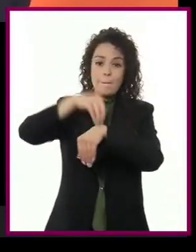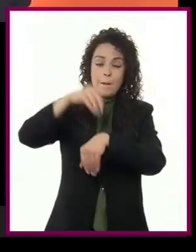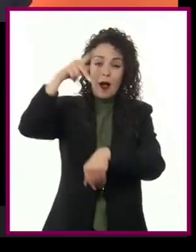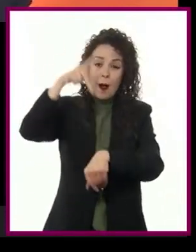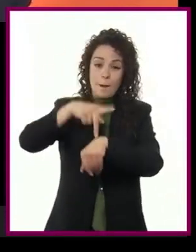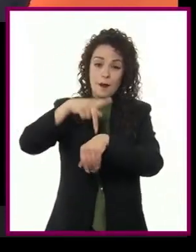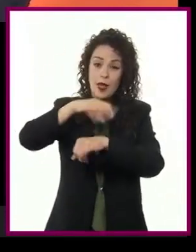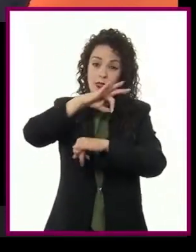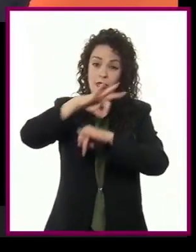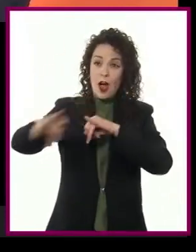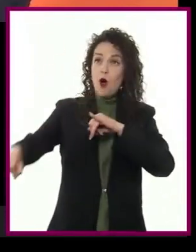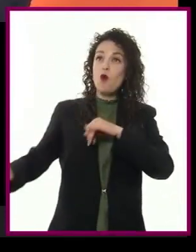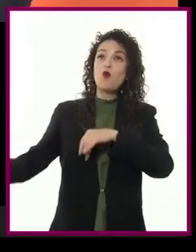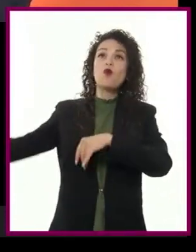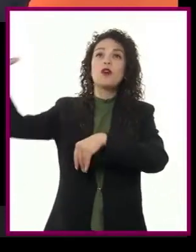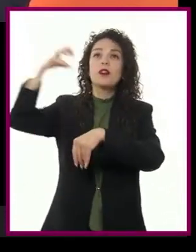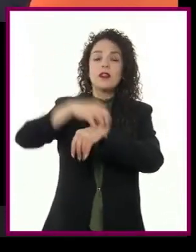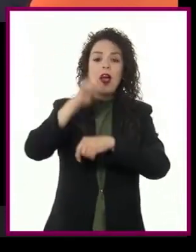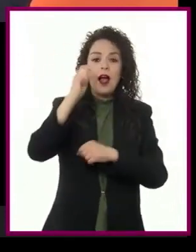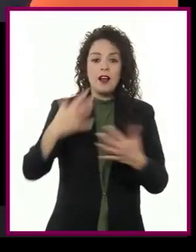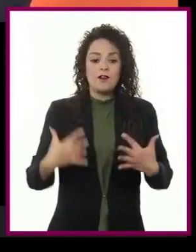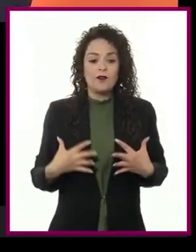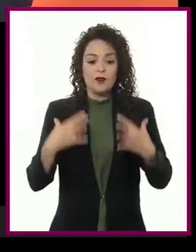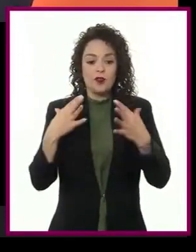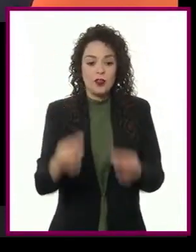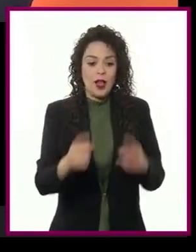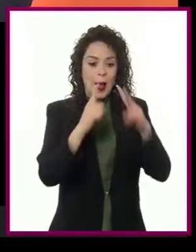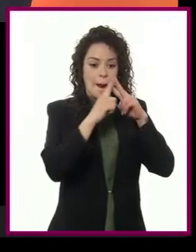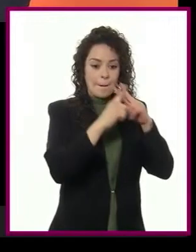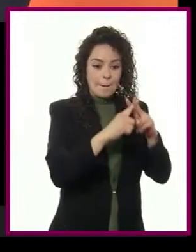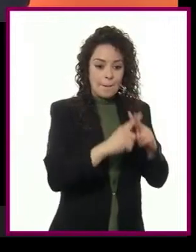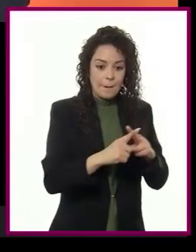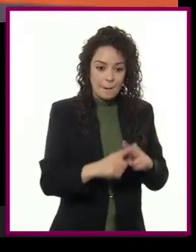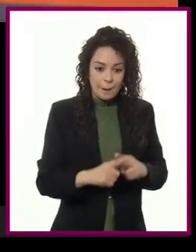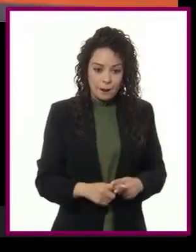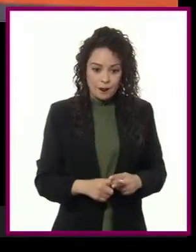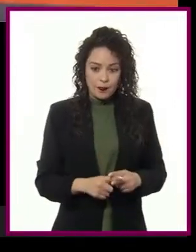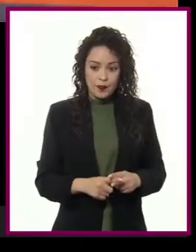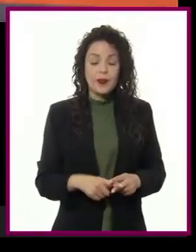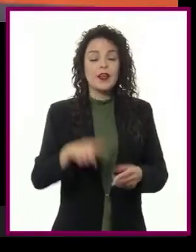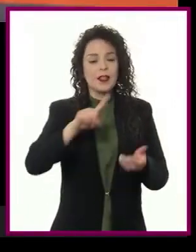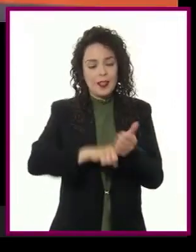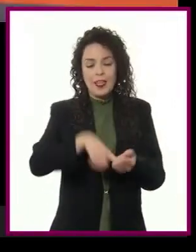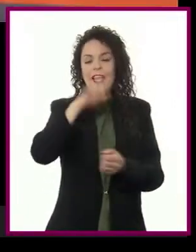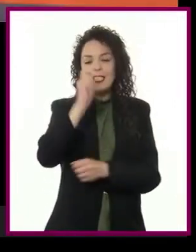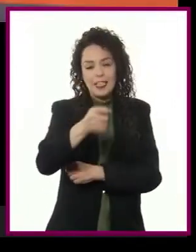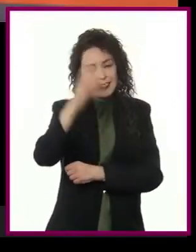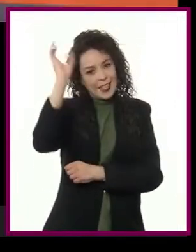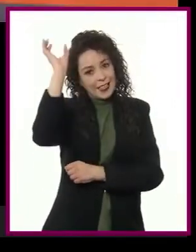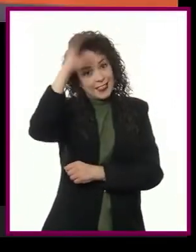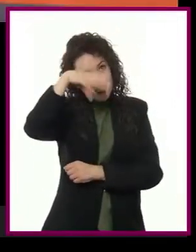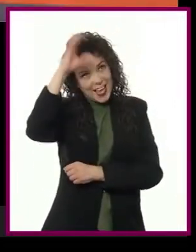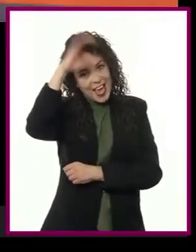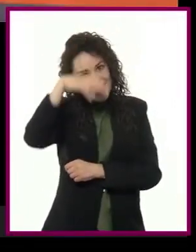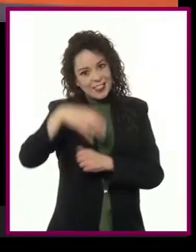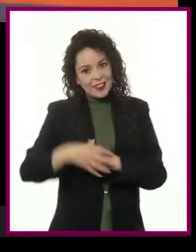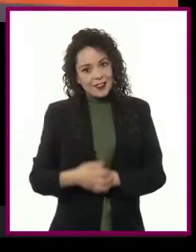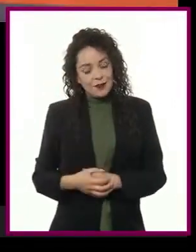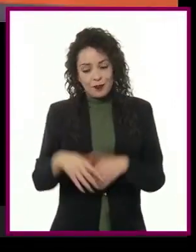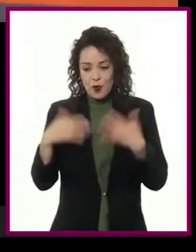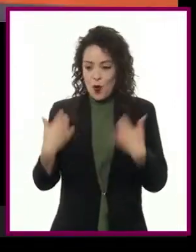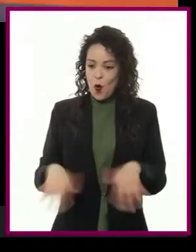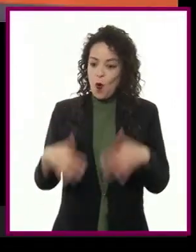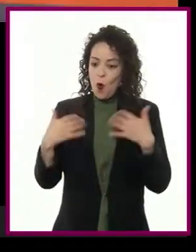proceso, la fundación de las matemáticas como ciencia. Oh, esto es muy